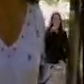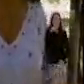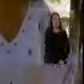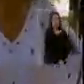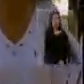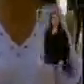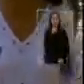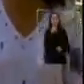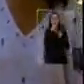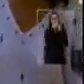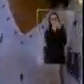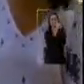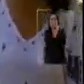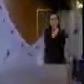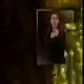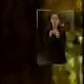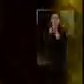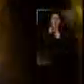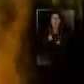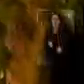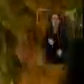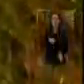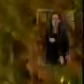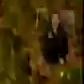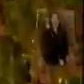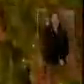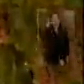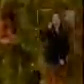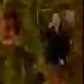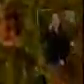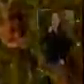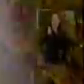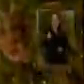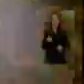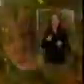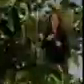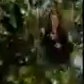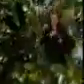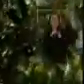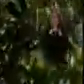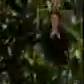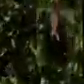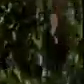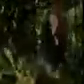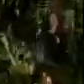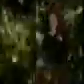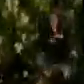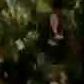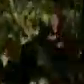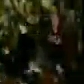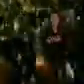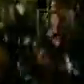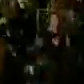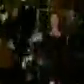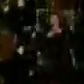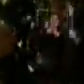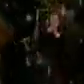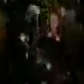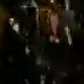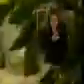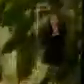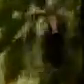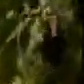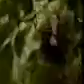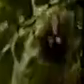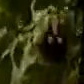ah, tengo, pero que tiene las uvas aquí en su jardín, ¿po? Tengo la uva aquí mismo y naturalmente que la fruta y